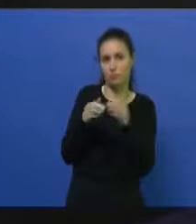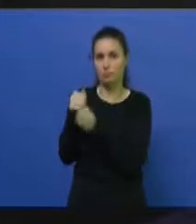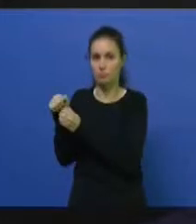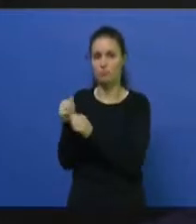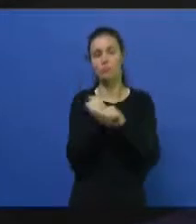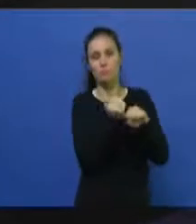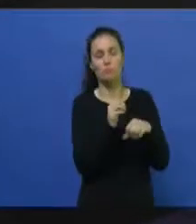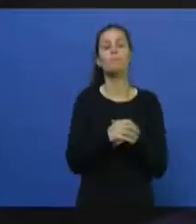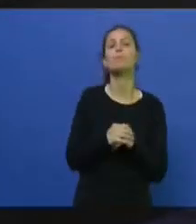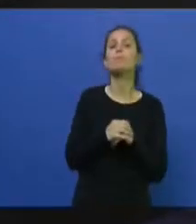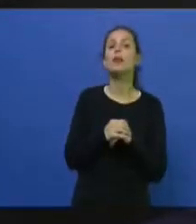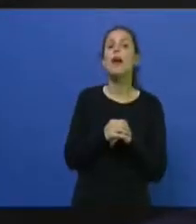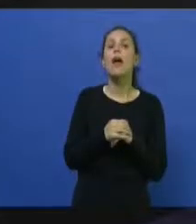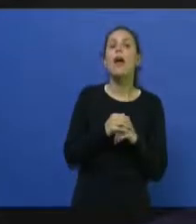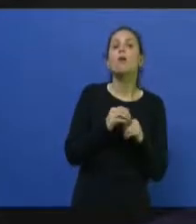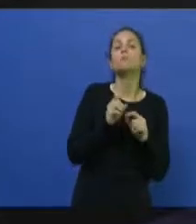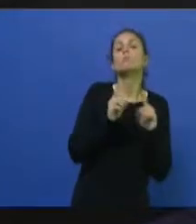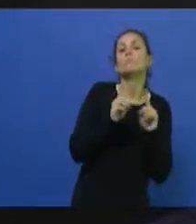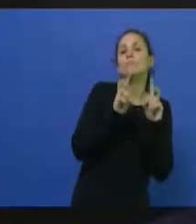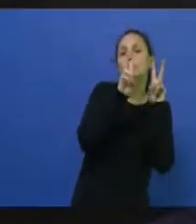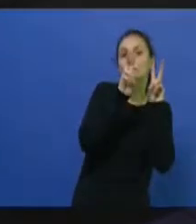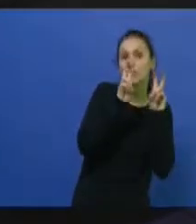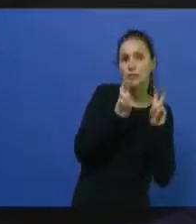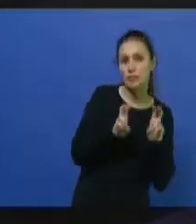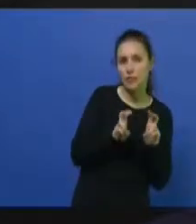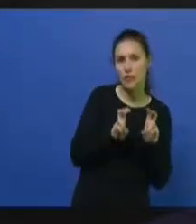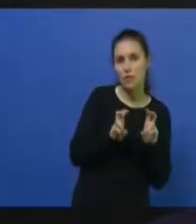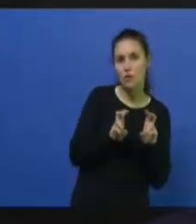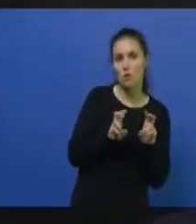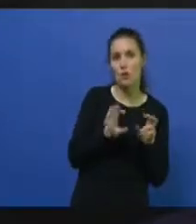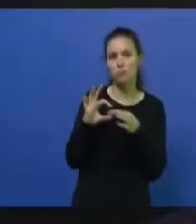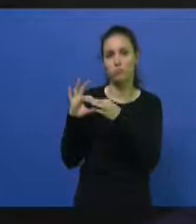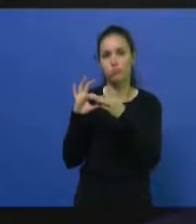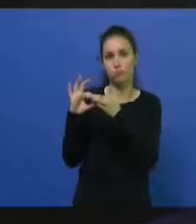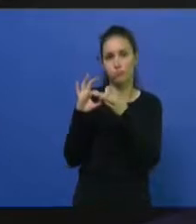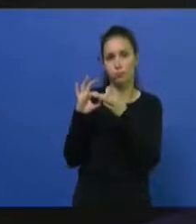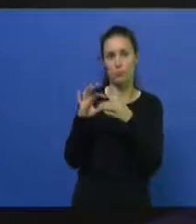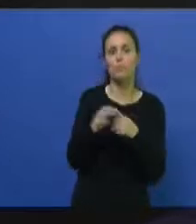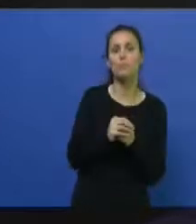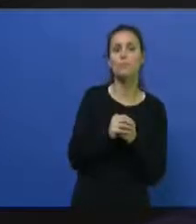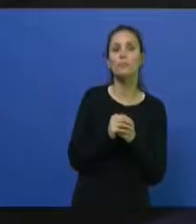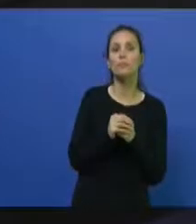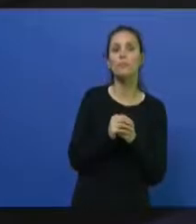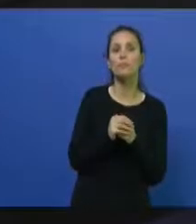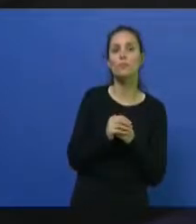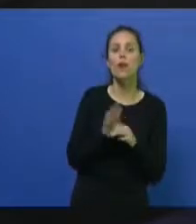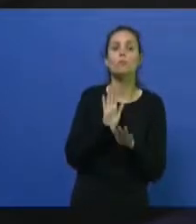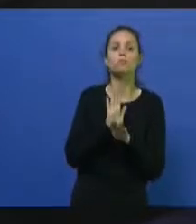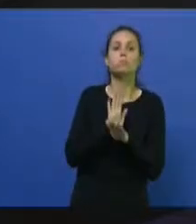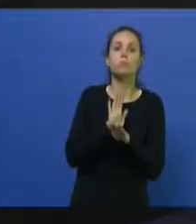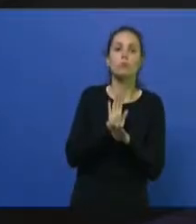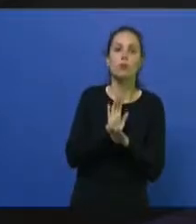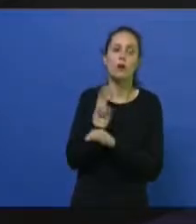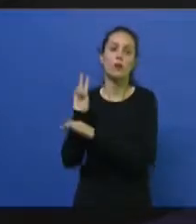que deberían los consejos deliberantes. ¿Y por qué no? Si ya está legislado, ya está la jurisprudencia. Por lo general siempre la ciudad más grande es la que tiene